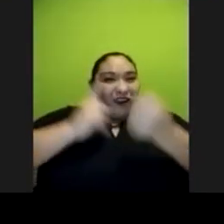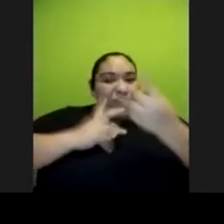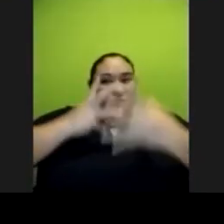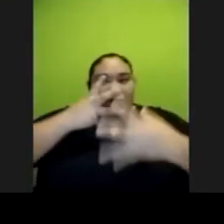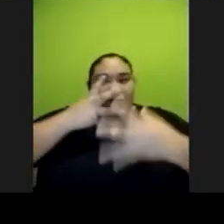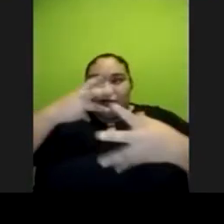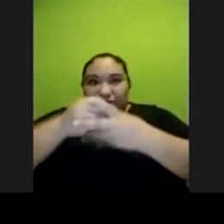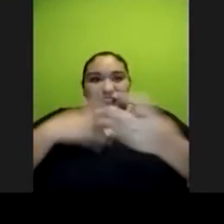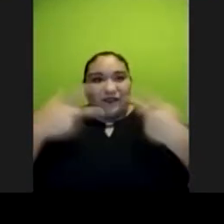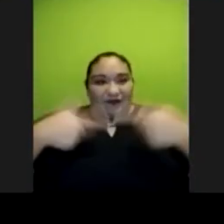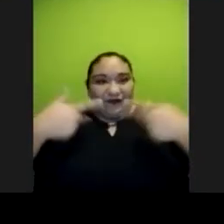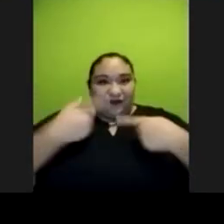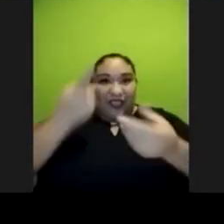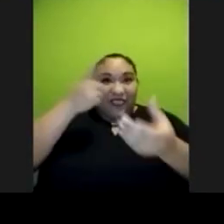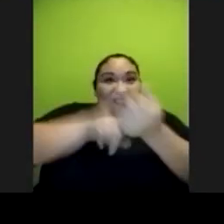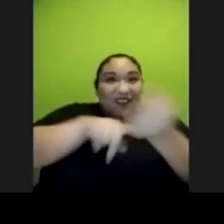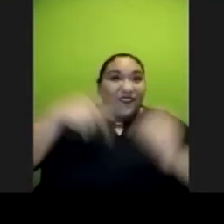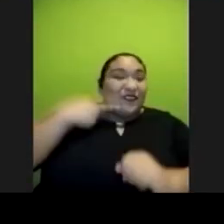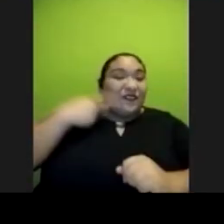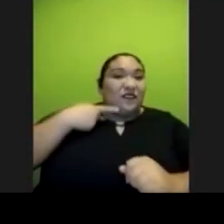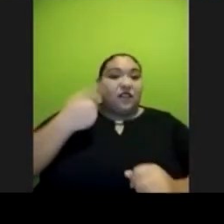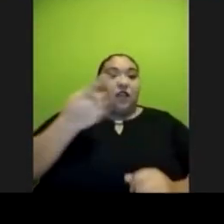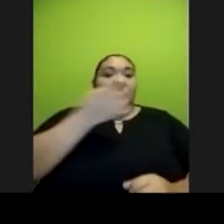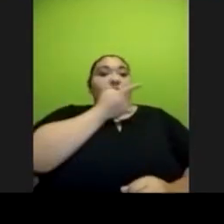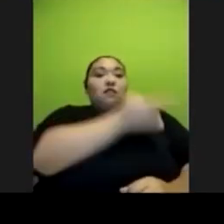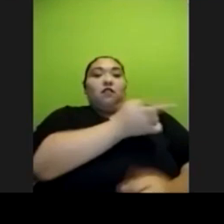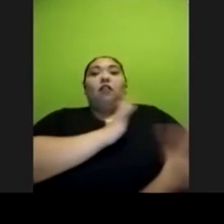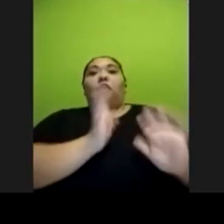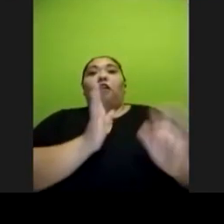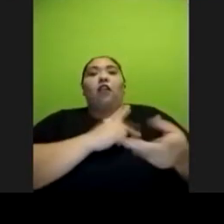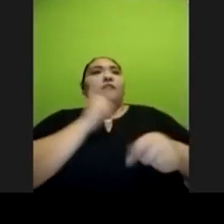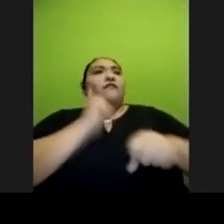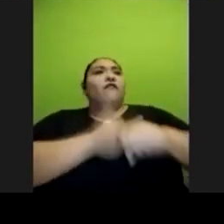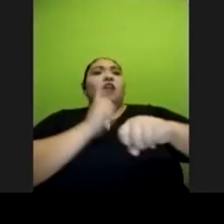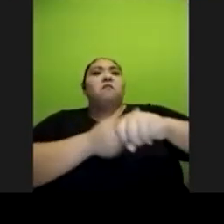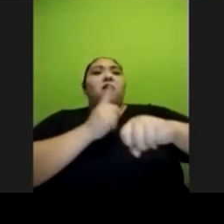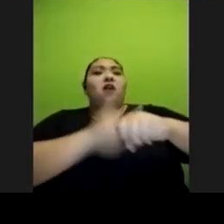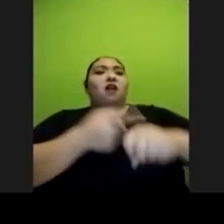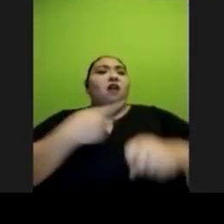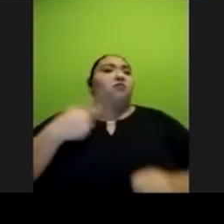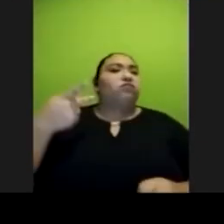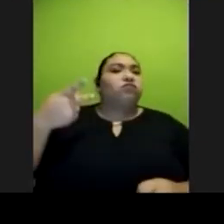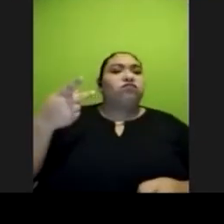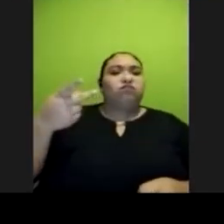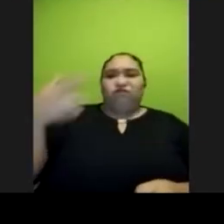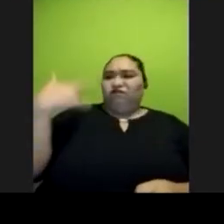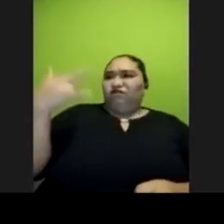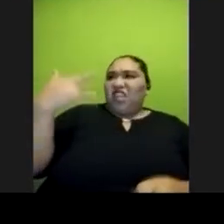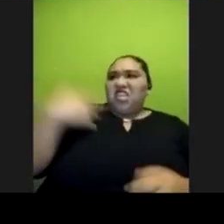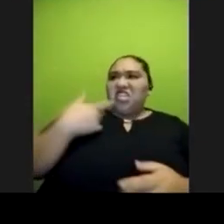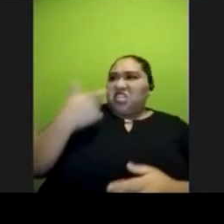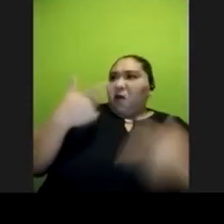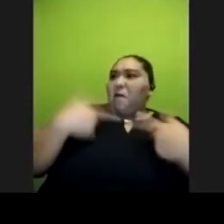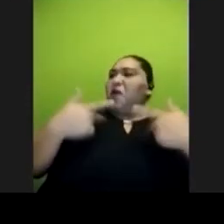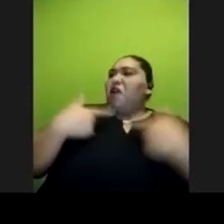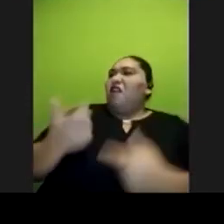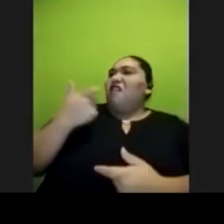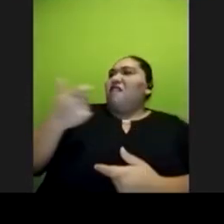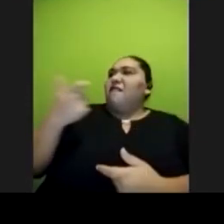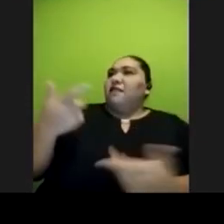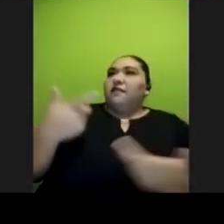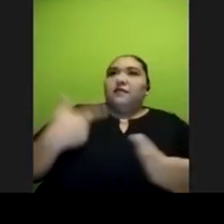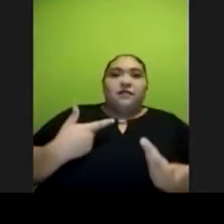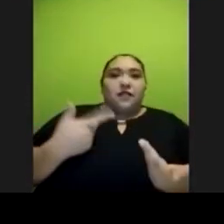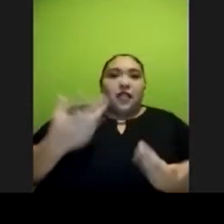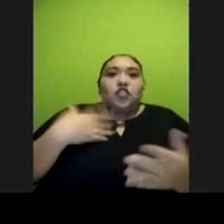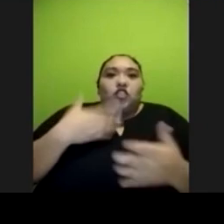una enfermedad de ricos. Creo que pues, estos días nos han demostrado que está bastante lejos de considerarse así. Pero